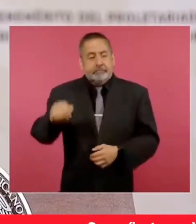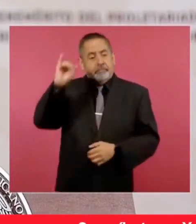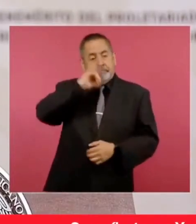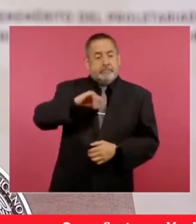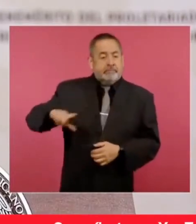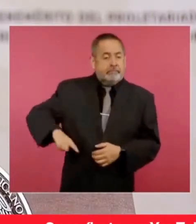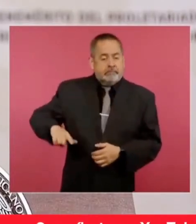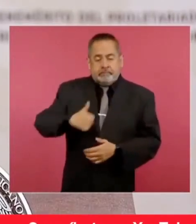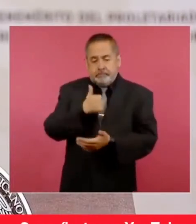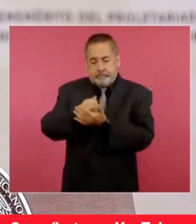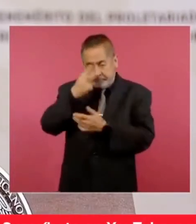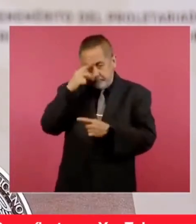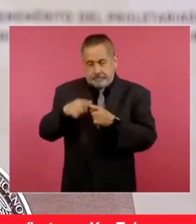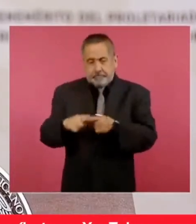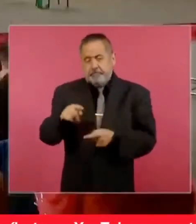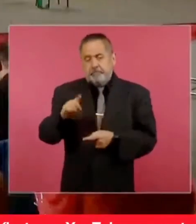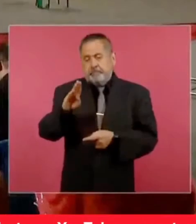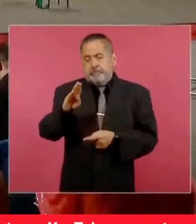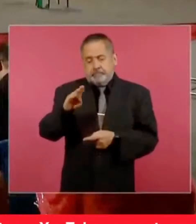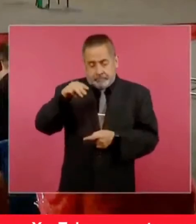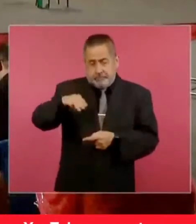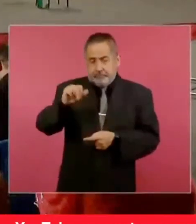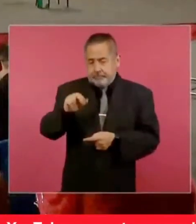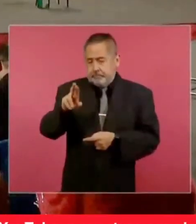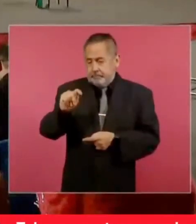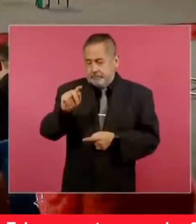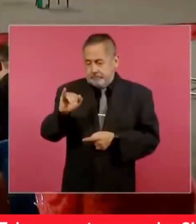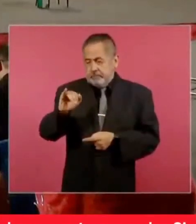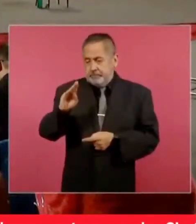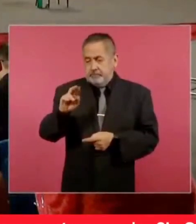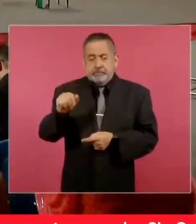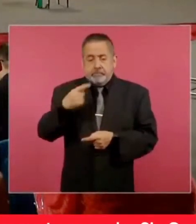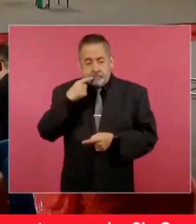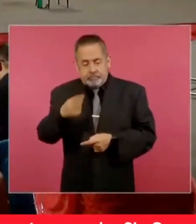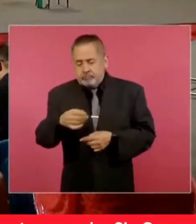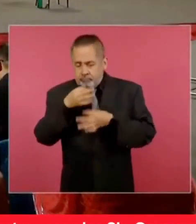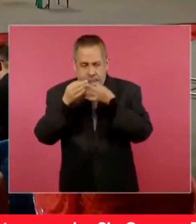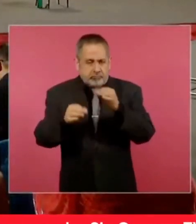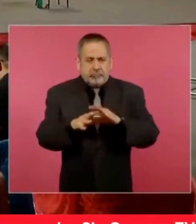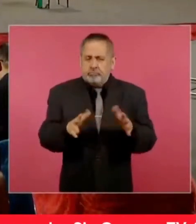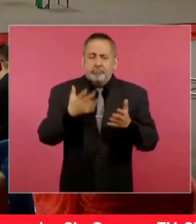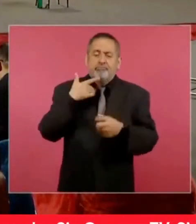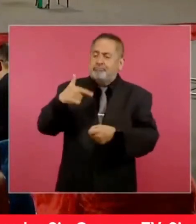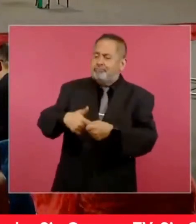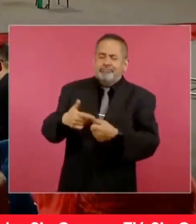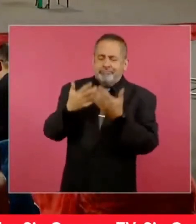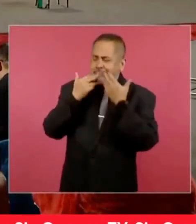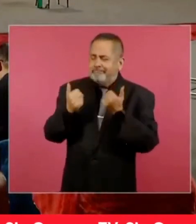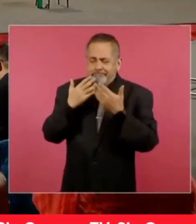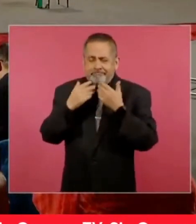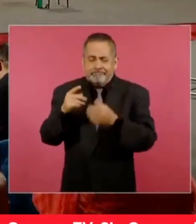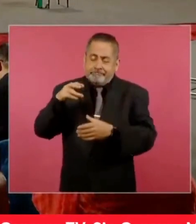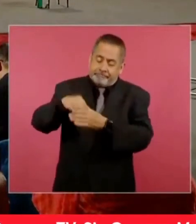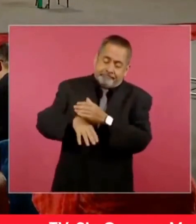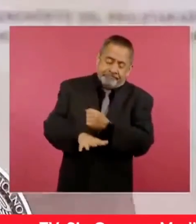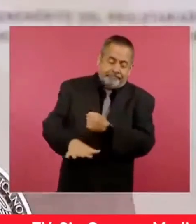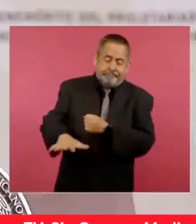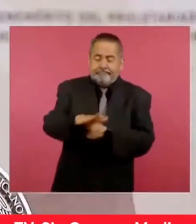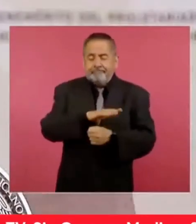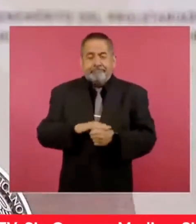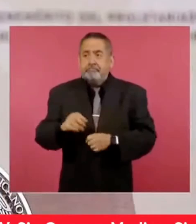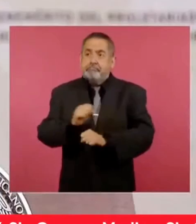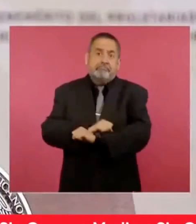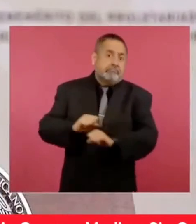probó presencia de gasolina ni ningún otro hidrocarburo y que no hubo riesgo de explosividad en el agua de la alcaldía Benito